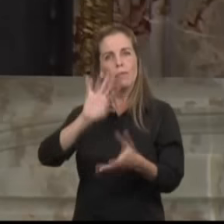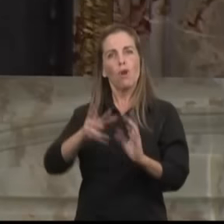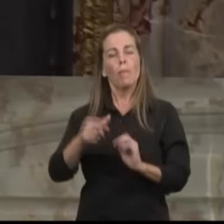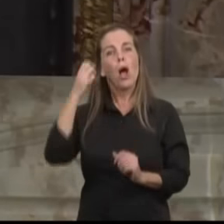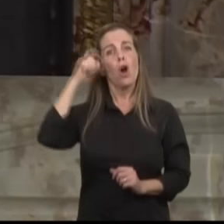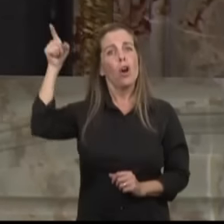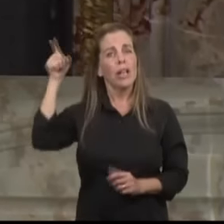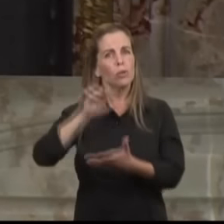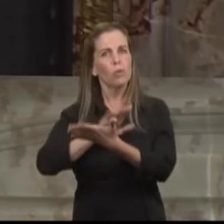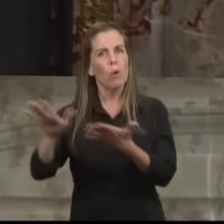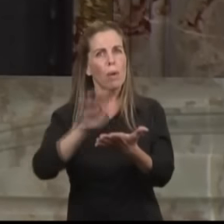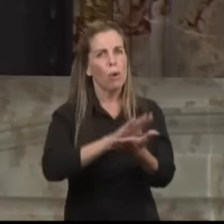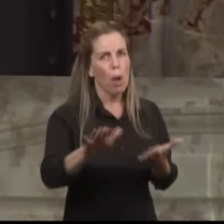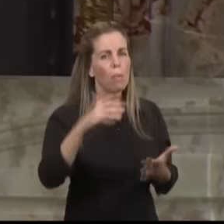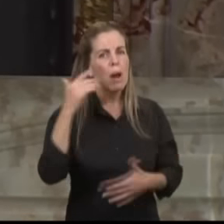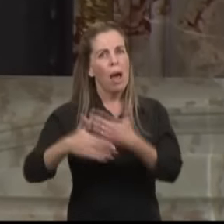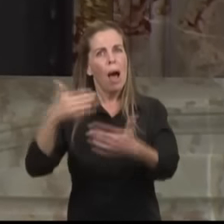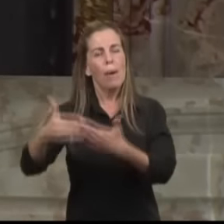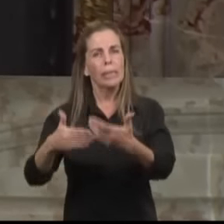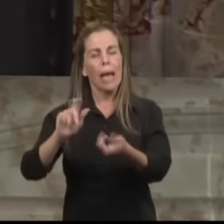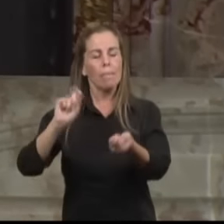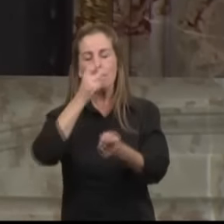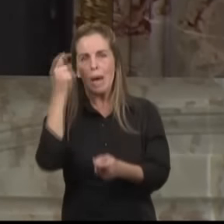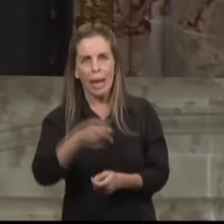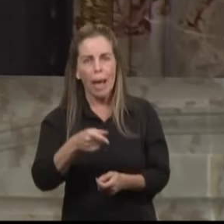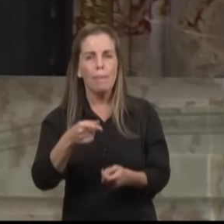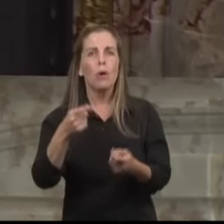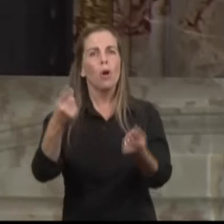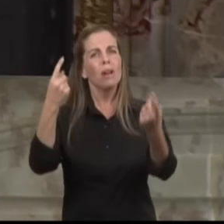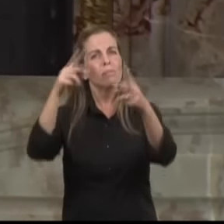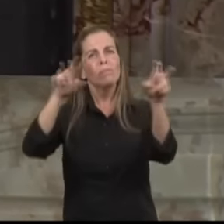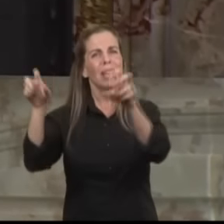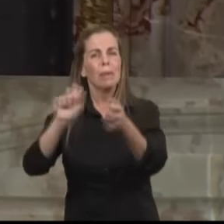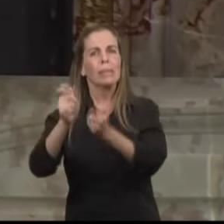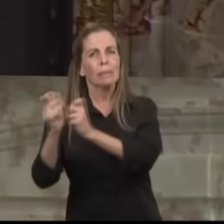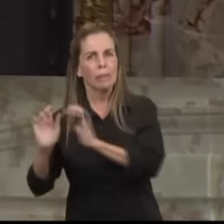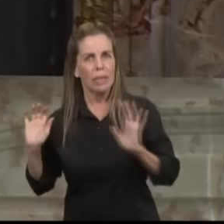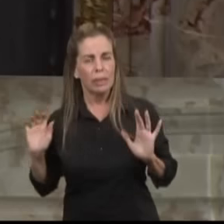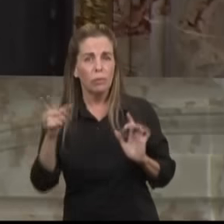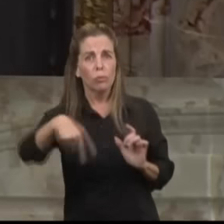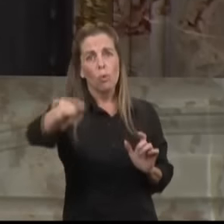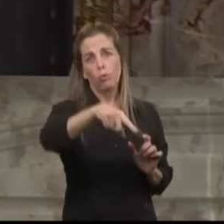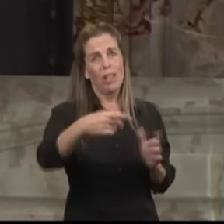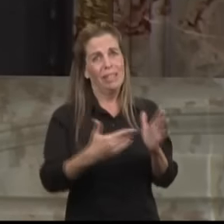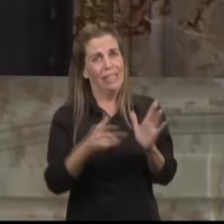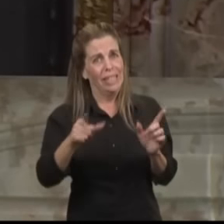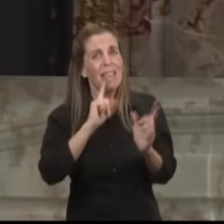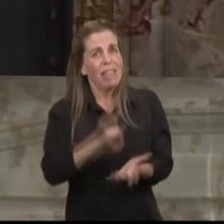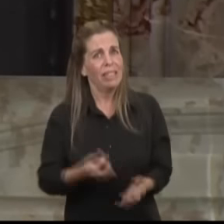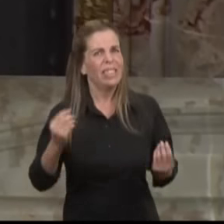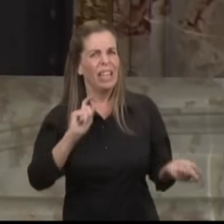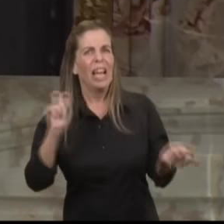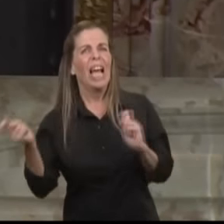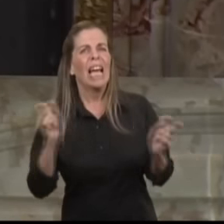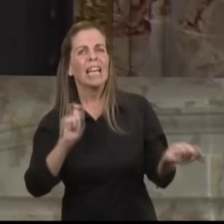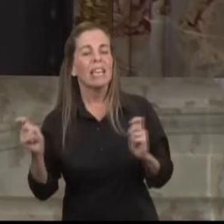permita avanzar a mayor velocidad con los cambios que el país necesita. Son ustedes los que van a definir quién resiste más, la fuerza